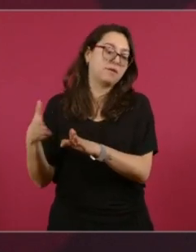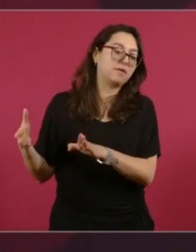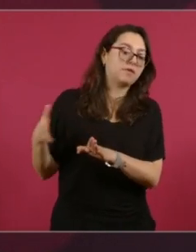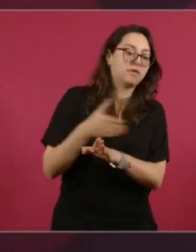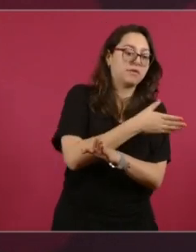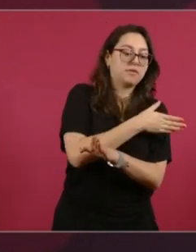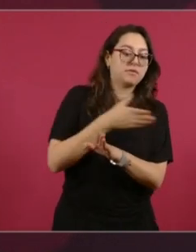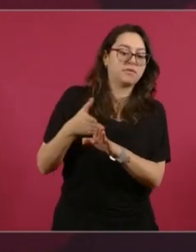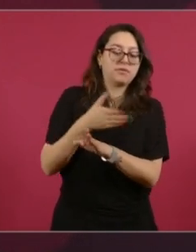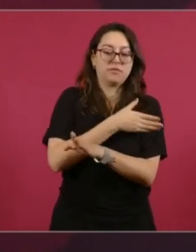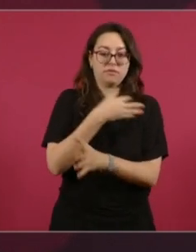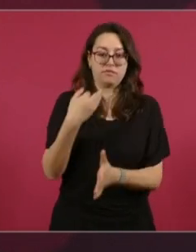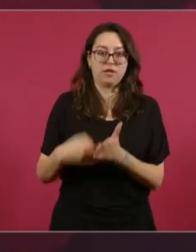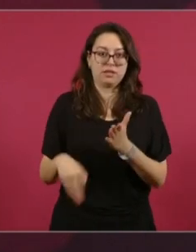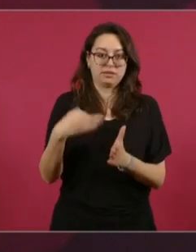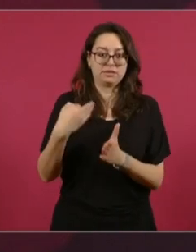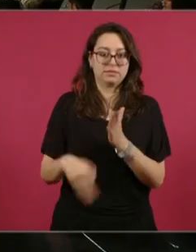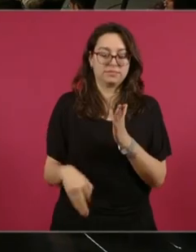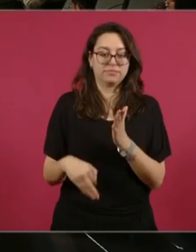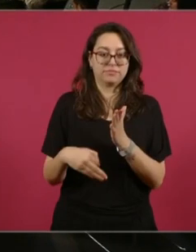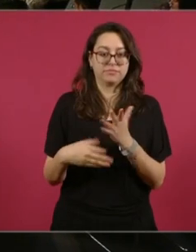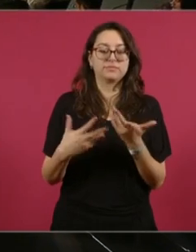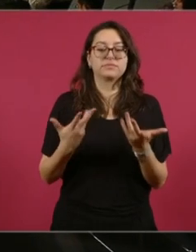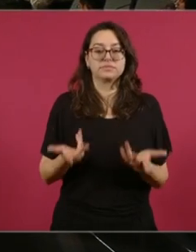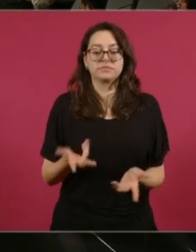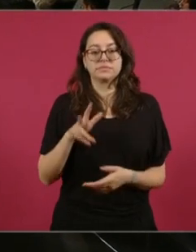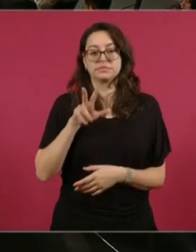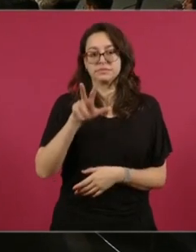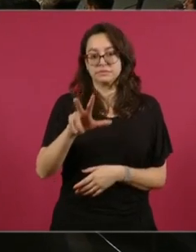solo 18 kilómetros.